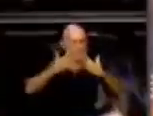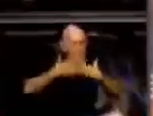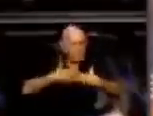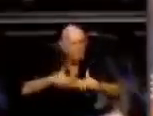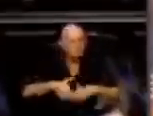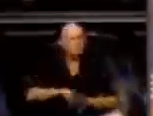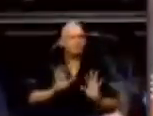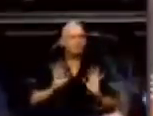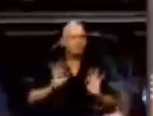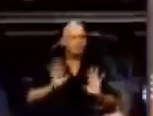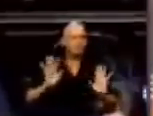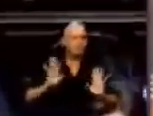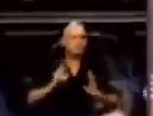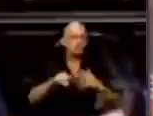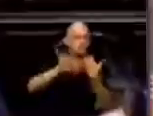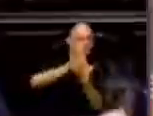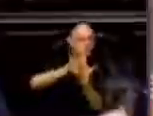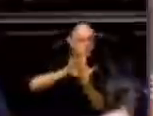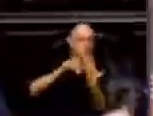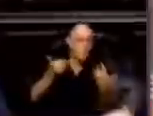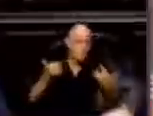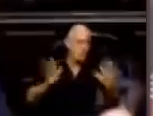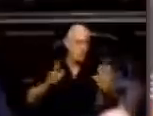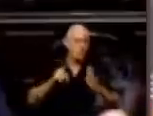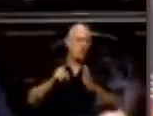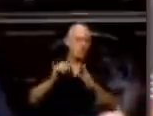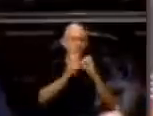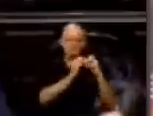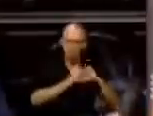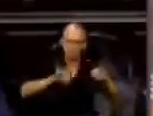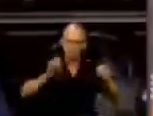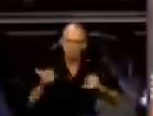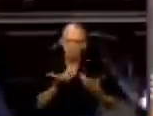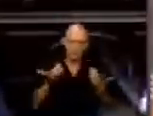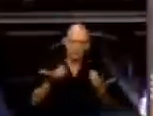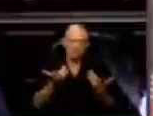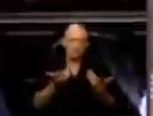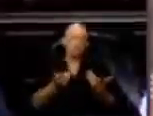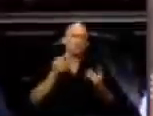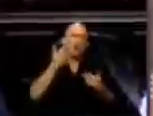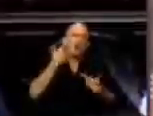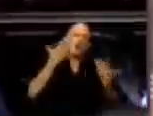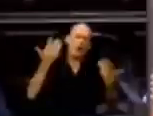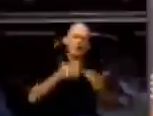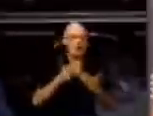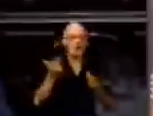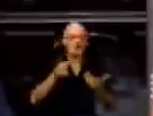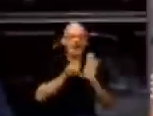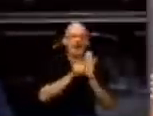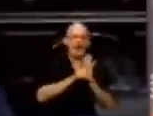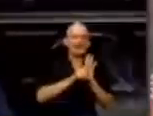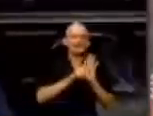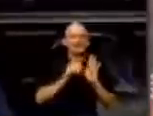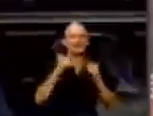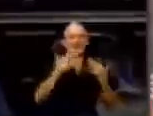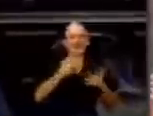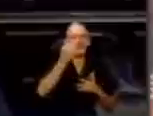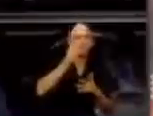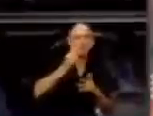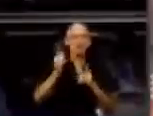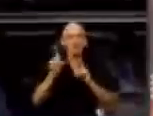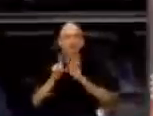erra errores. Quiero decir, es algo uno atrás del otro. Entonces, no es que de